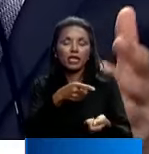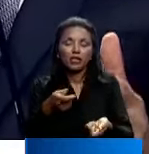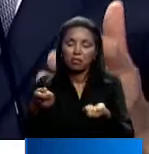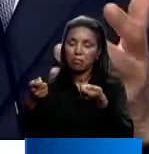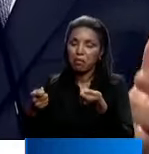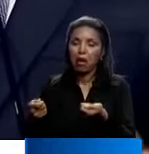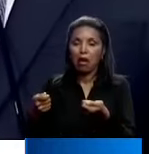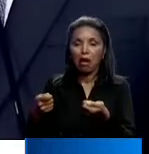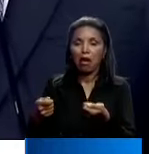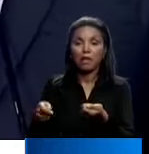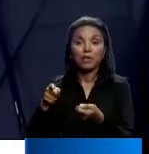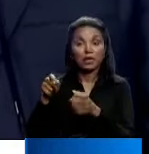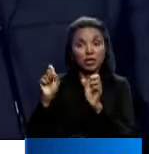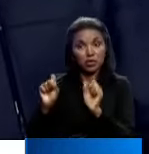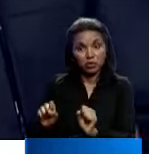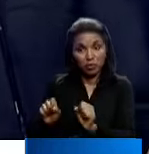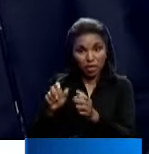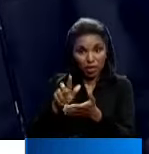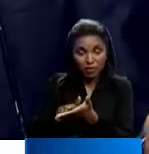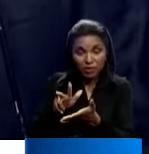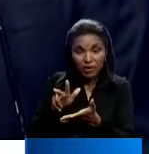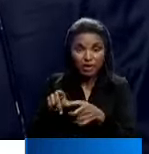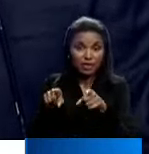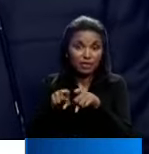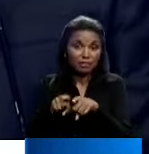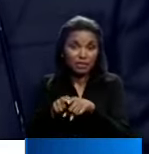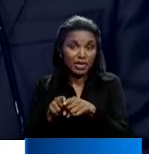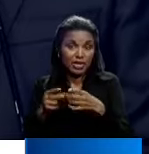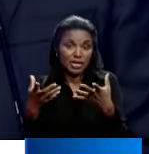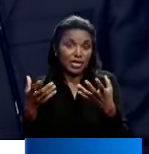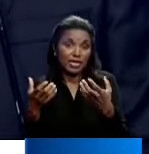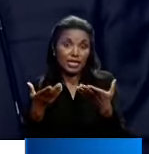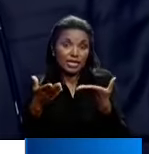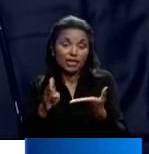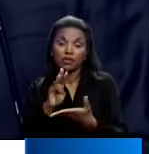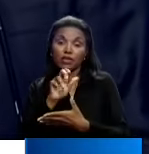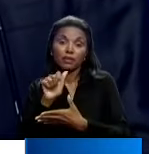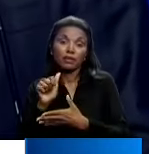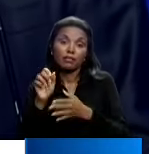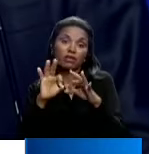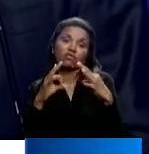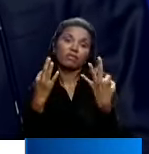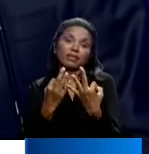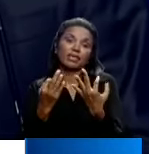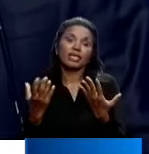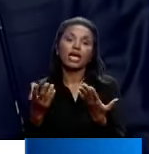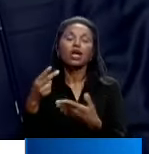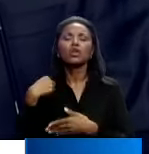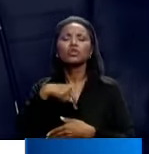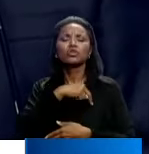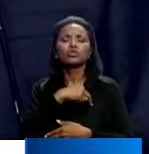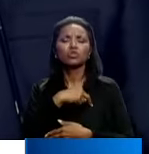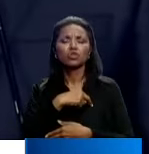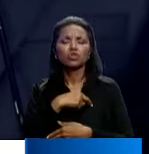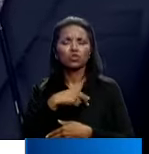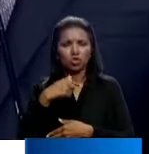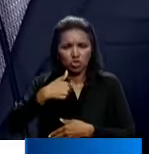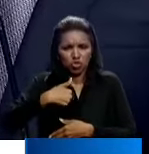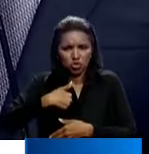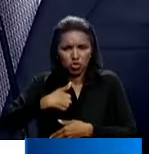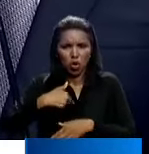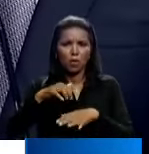satisfacer las necesidades de las empresas multinacionales, también aspirarías a que te dieran una beca para tu familia. Nosotros vamos a arreglar este país. Yo puedo